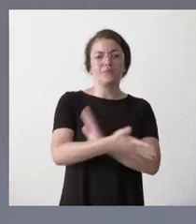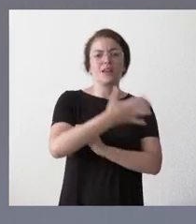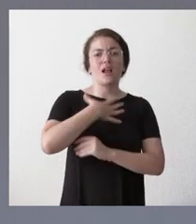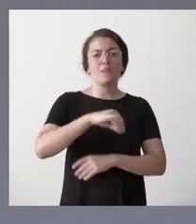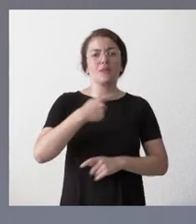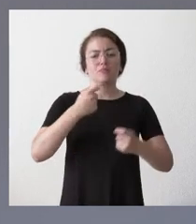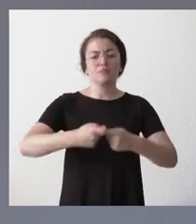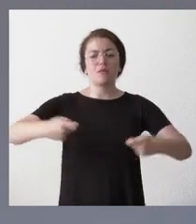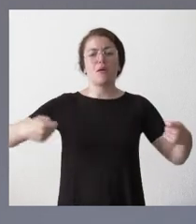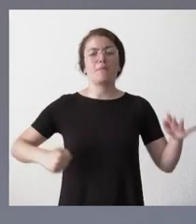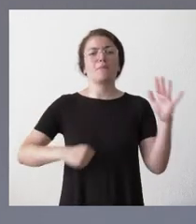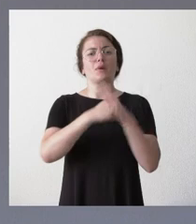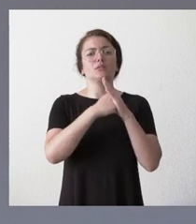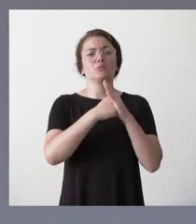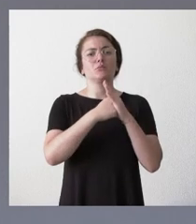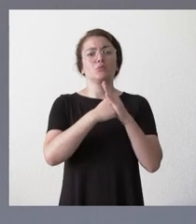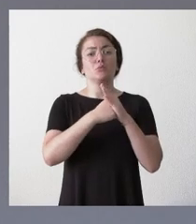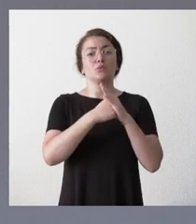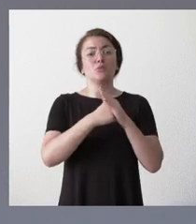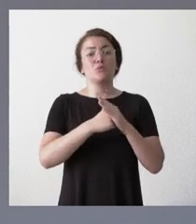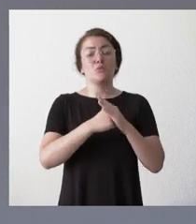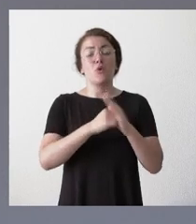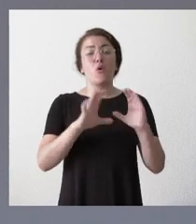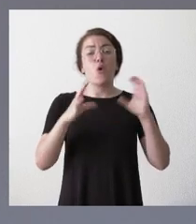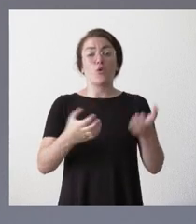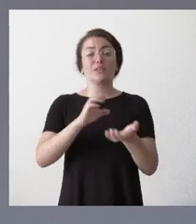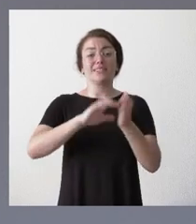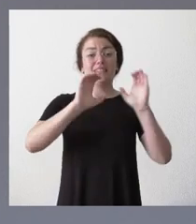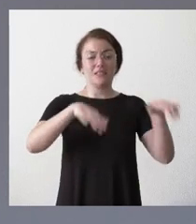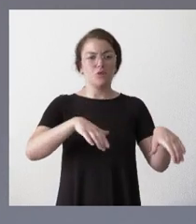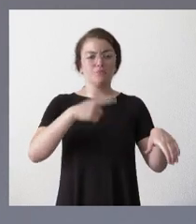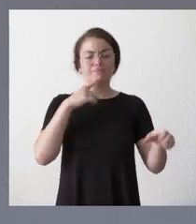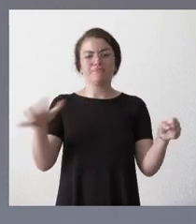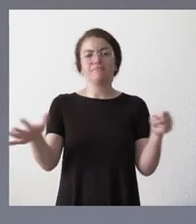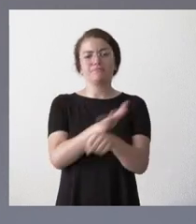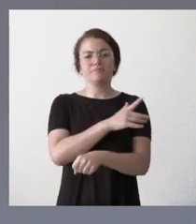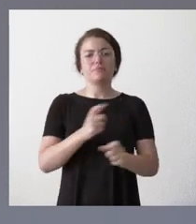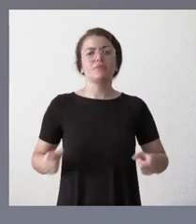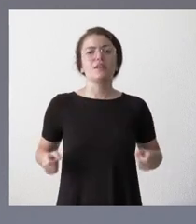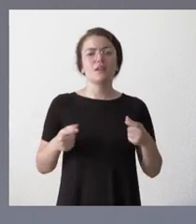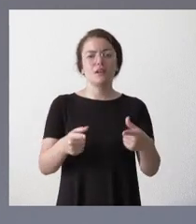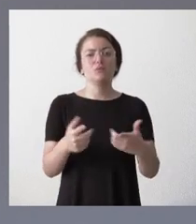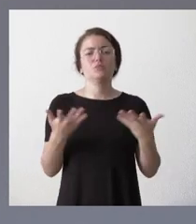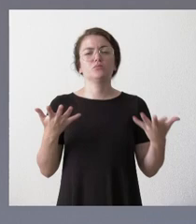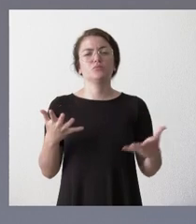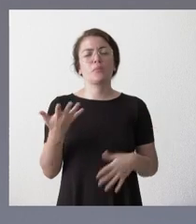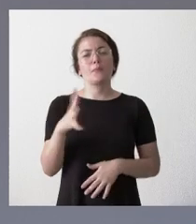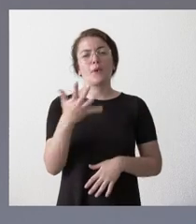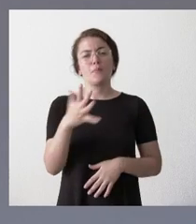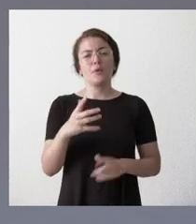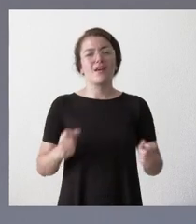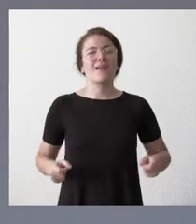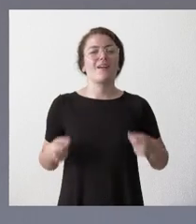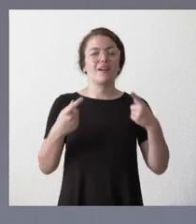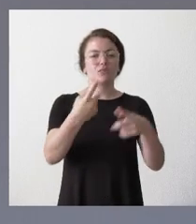el máximo, asumiendo la Junta de Castilla y León ese coste, podemos estar hablando de un coste aproximado